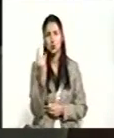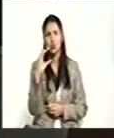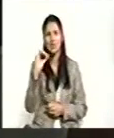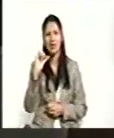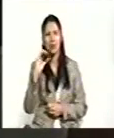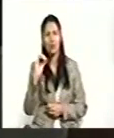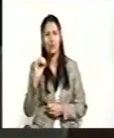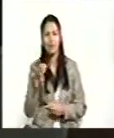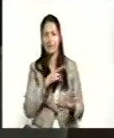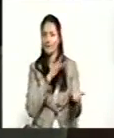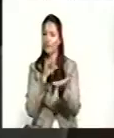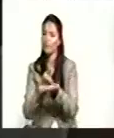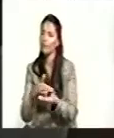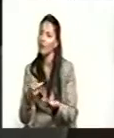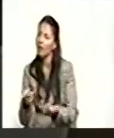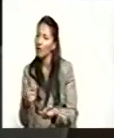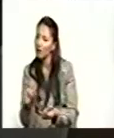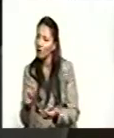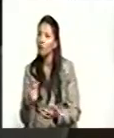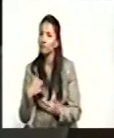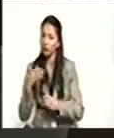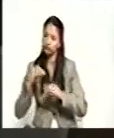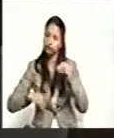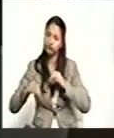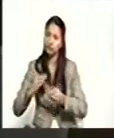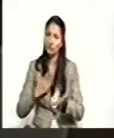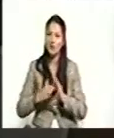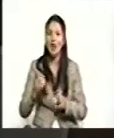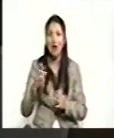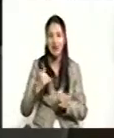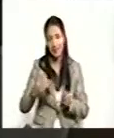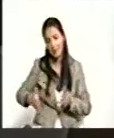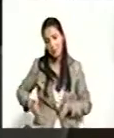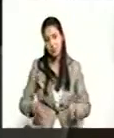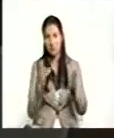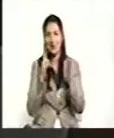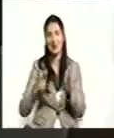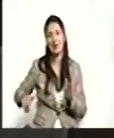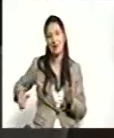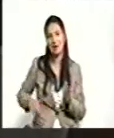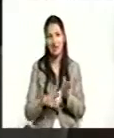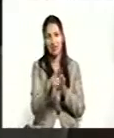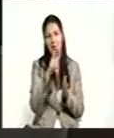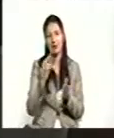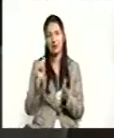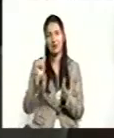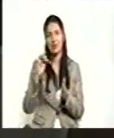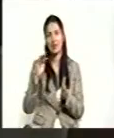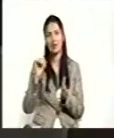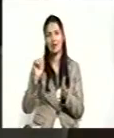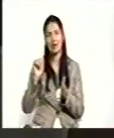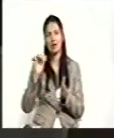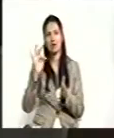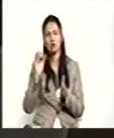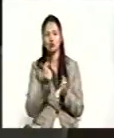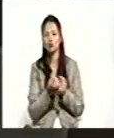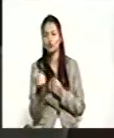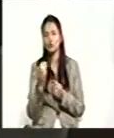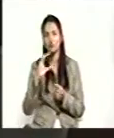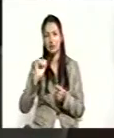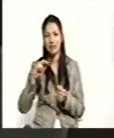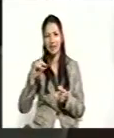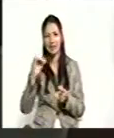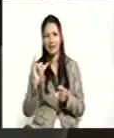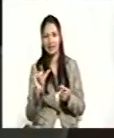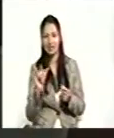y quedó en plan la línea que atravesaría el río atrato para llegar a cand que ya